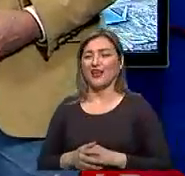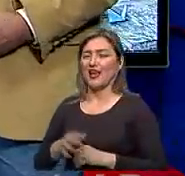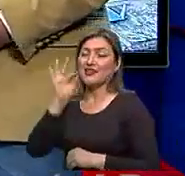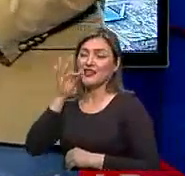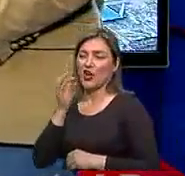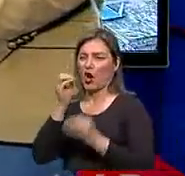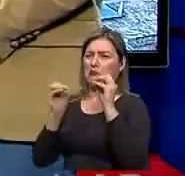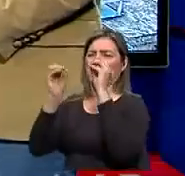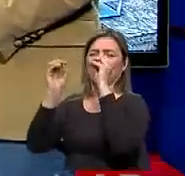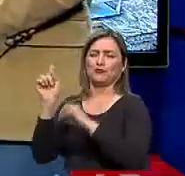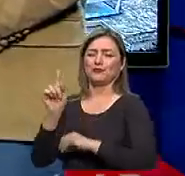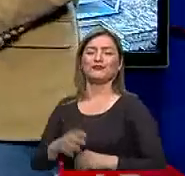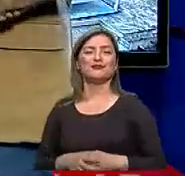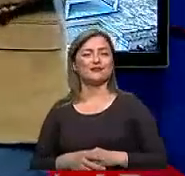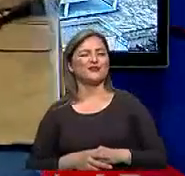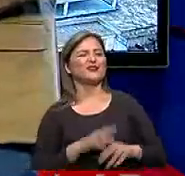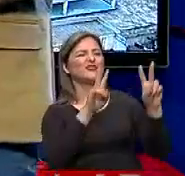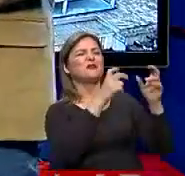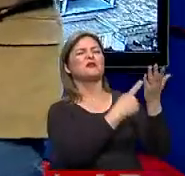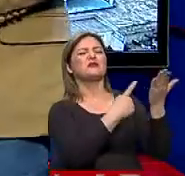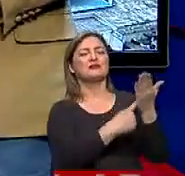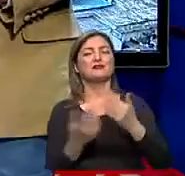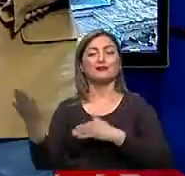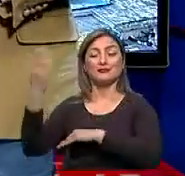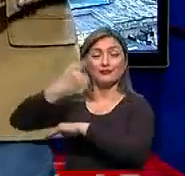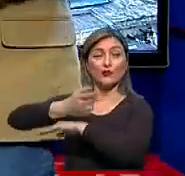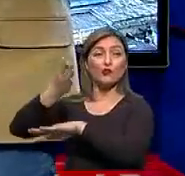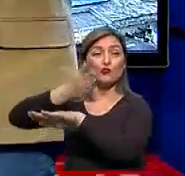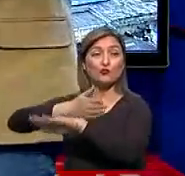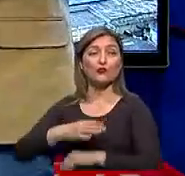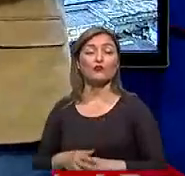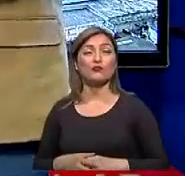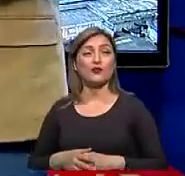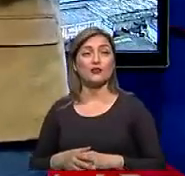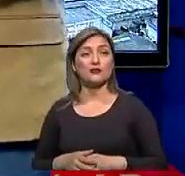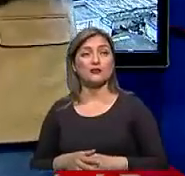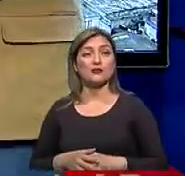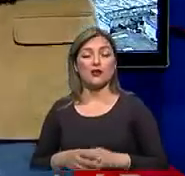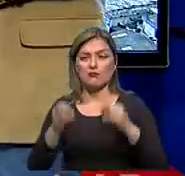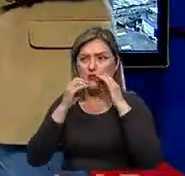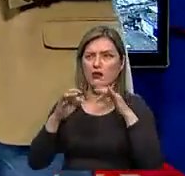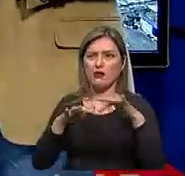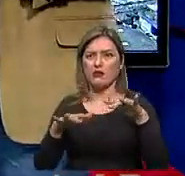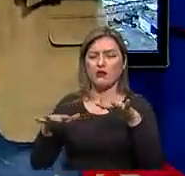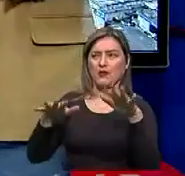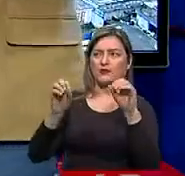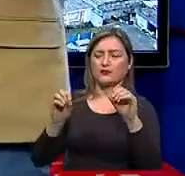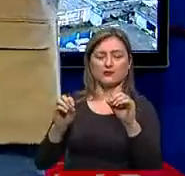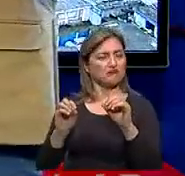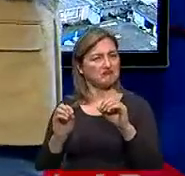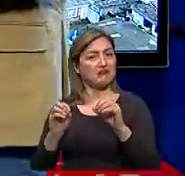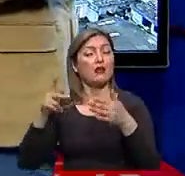medidito. ¿De qué vamos a hablar esta mañana? Te cuento que hace pocos días estuve en algo que parecía como un acto de magia. Es